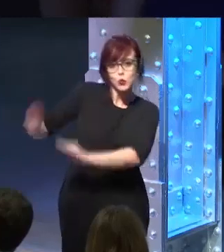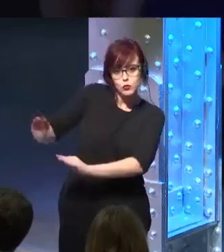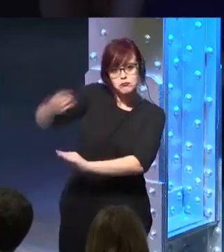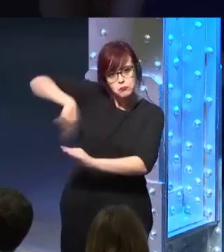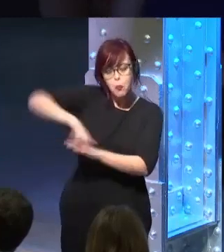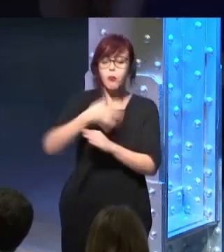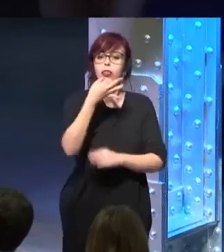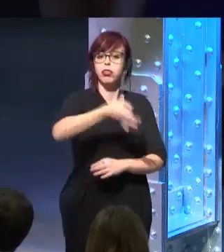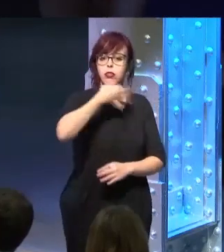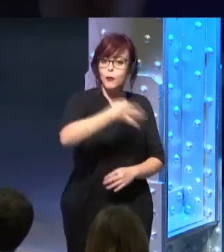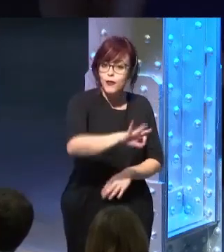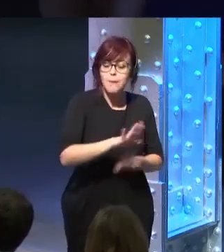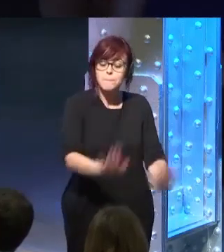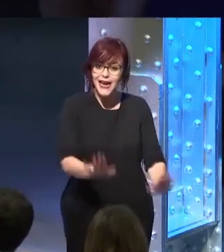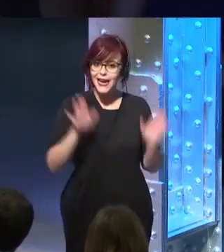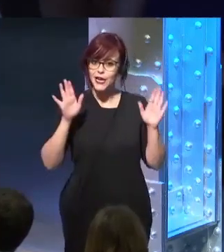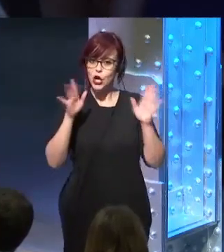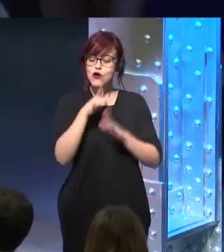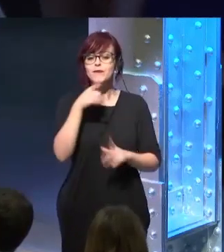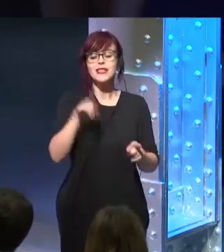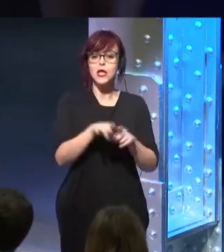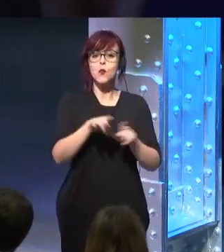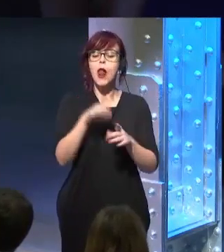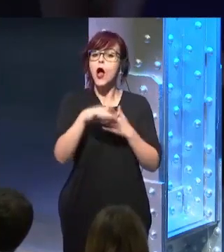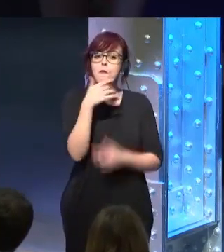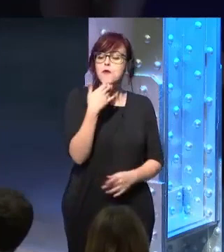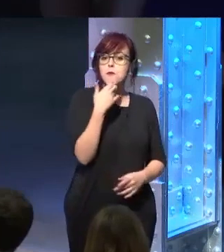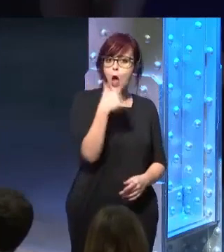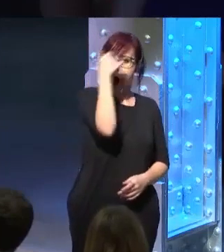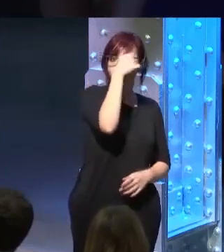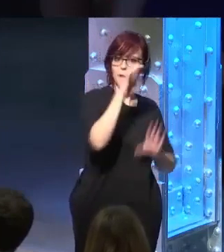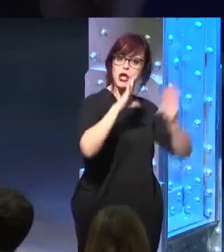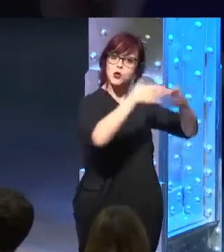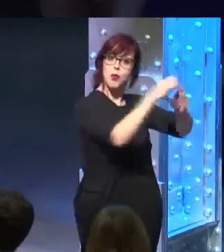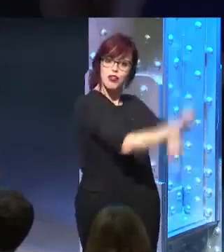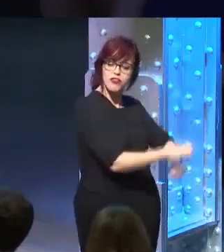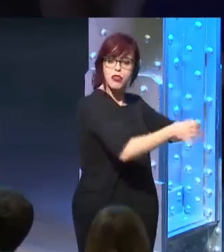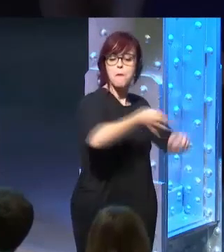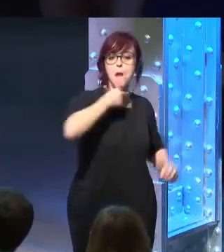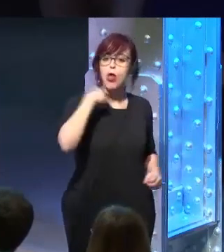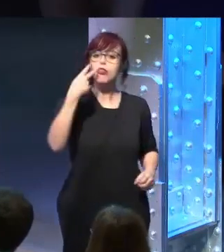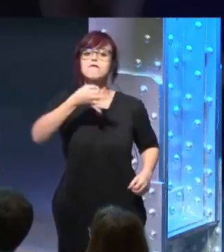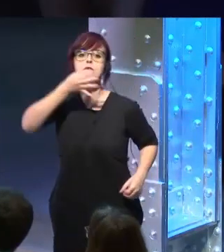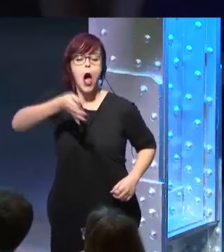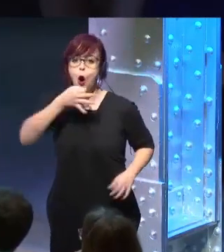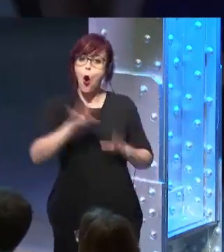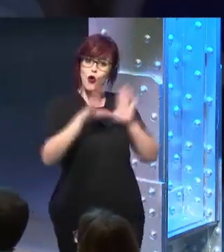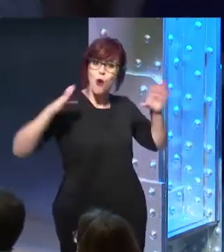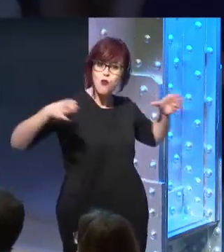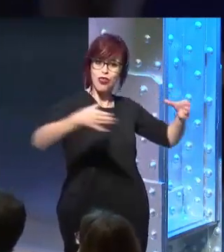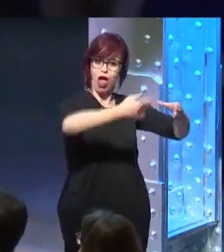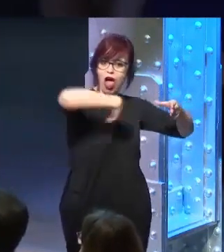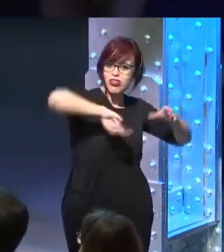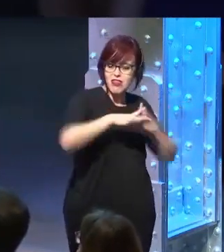pero no podían hablar en nombre de cualquier hombre y no podían hablar en nombre de la comunidad en global.